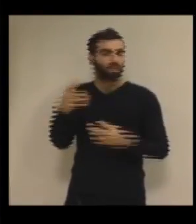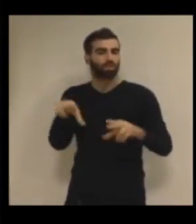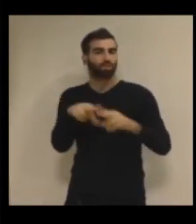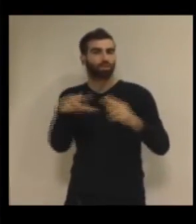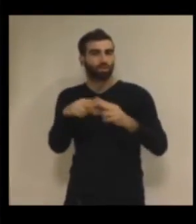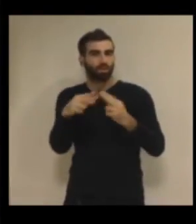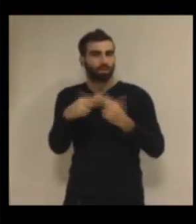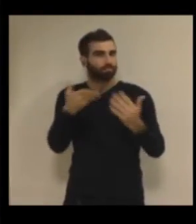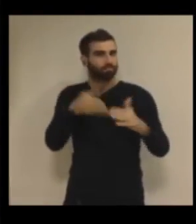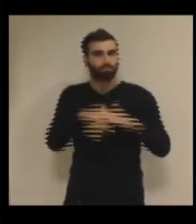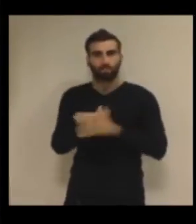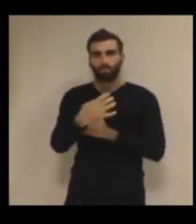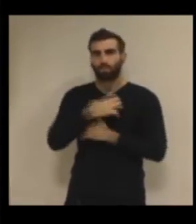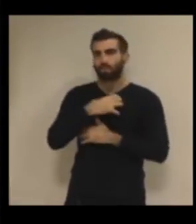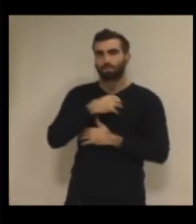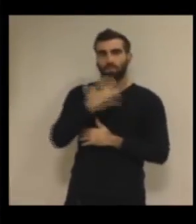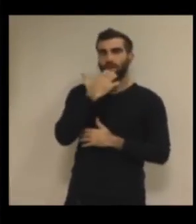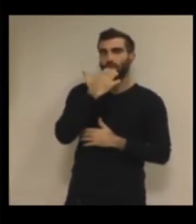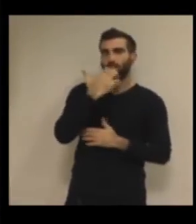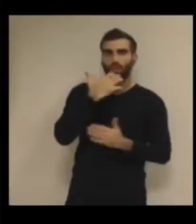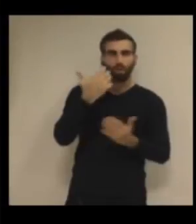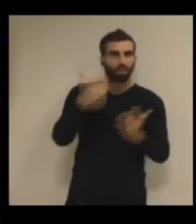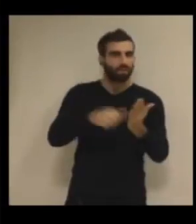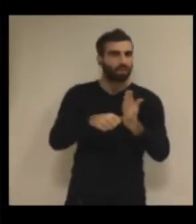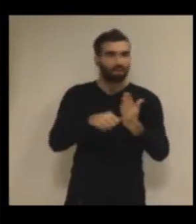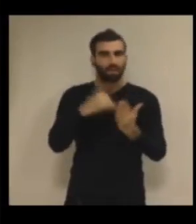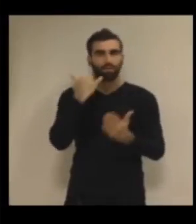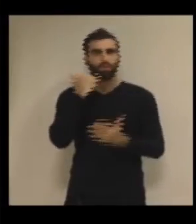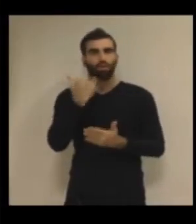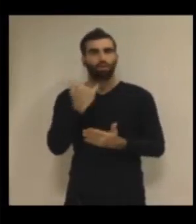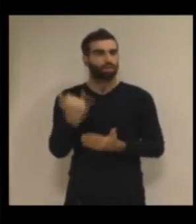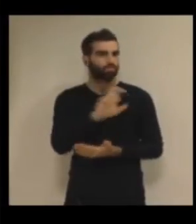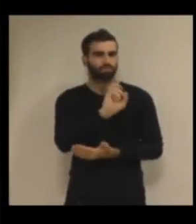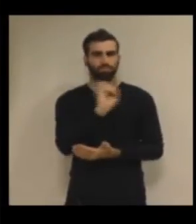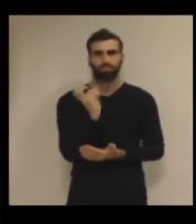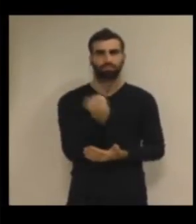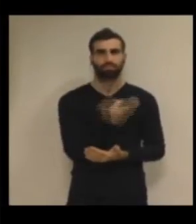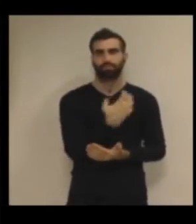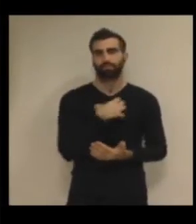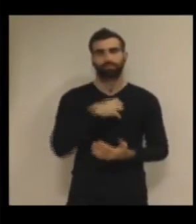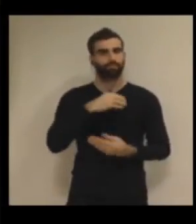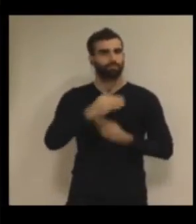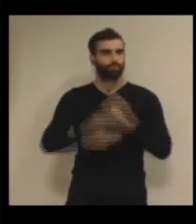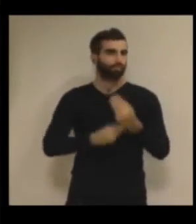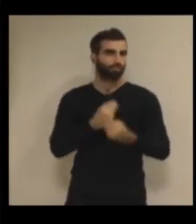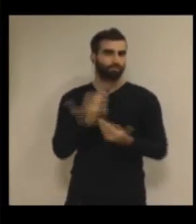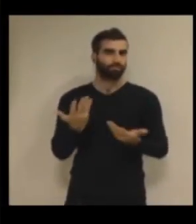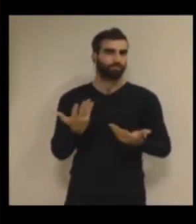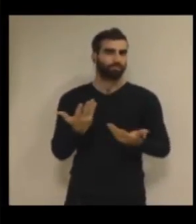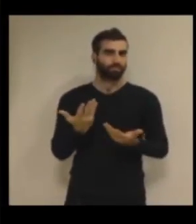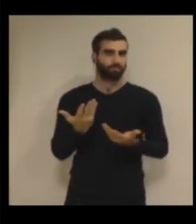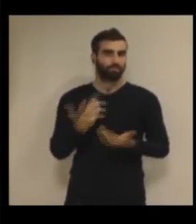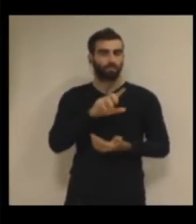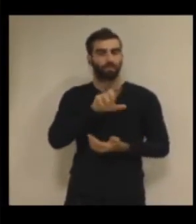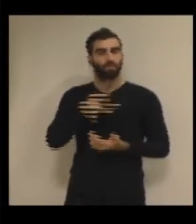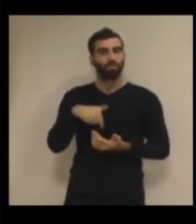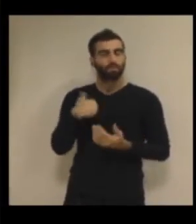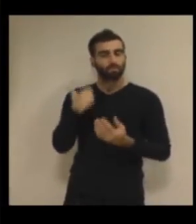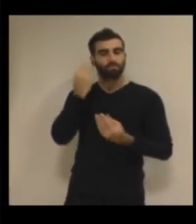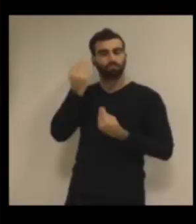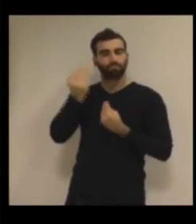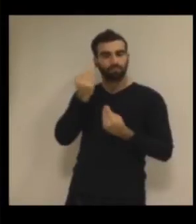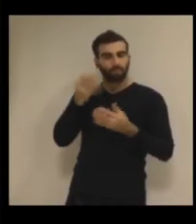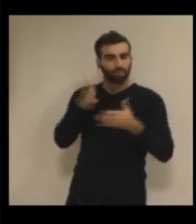en general, ni el DNI electrónico, ni tantas otras cosas, ¿no? Entonces, claro, desde el enfoque de la